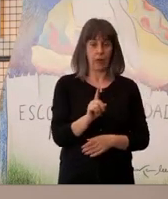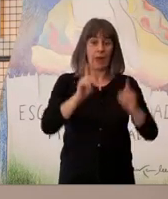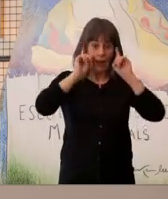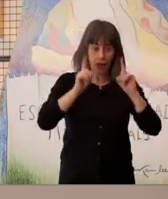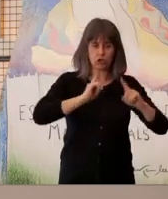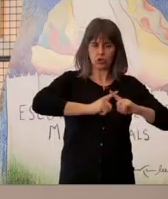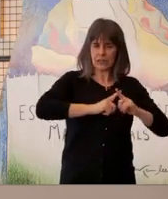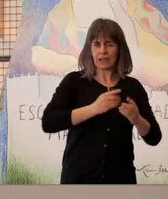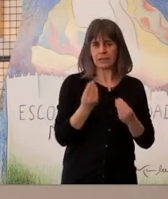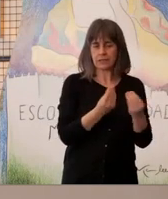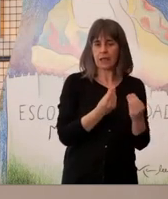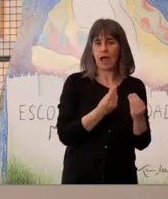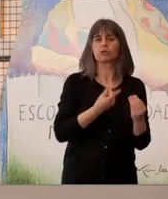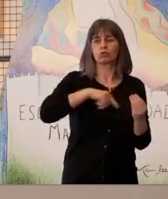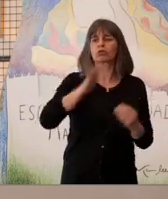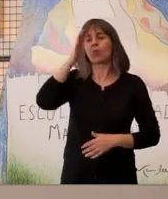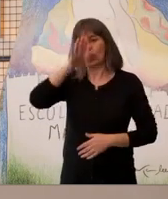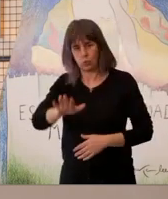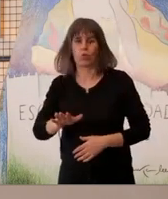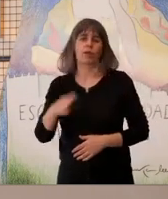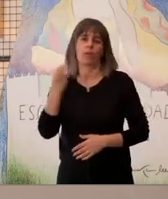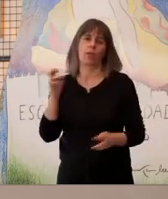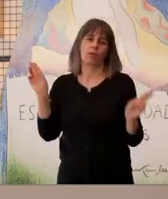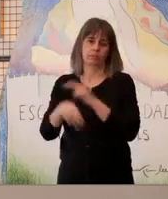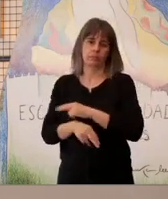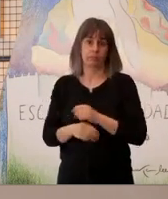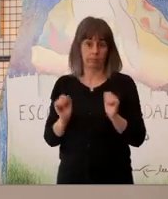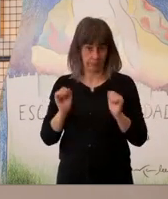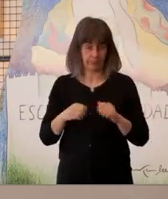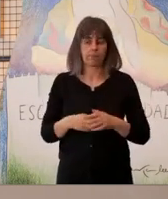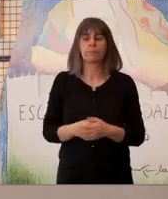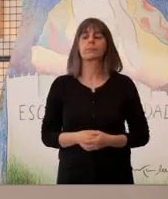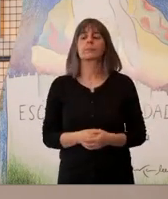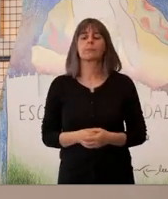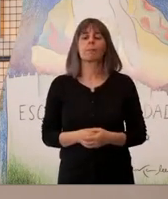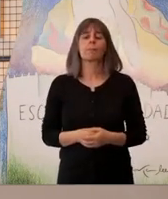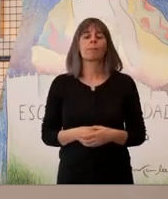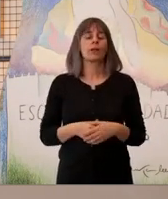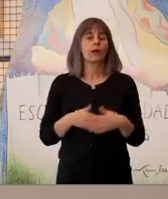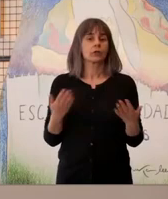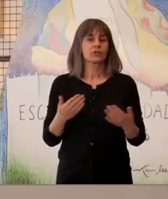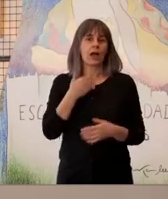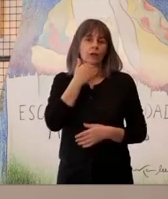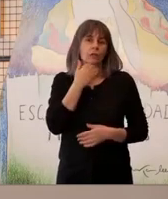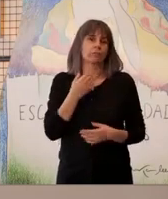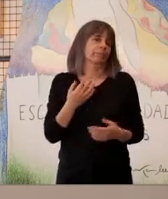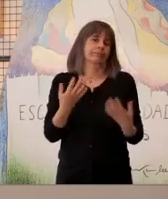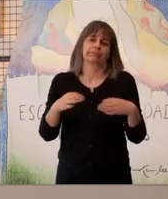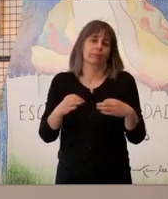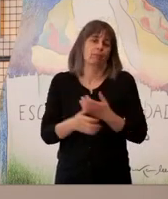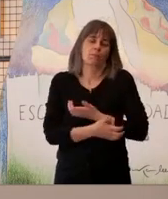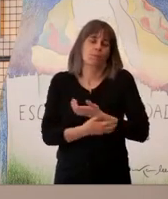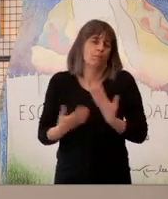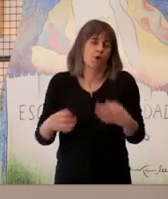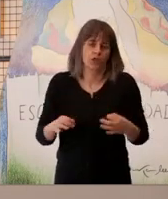a denunciarlo para que se retirara Bueno pues era una cosa Modesta porque era